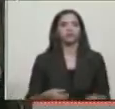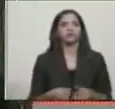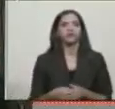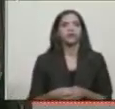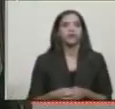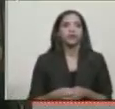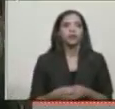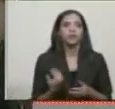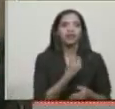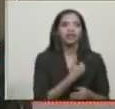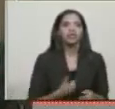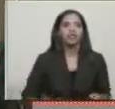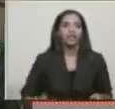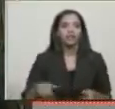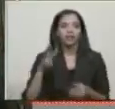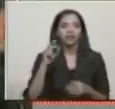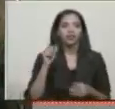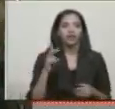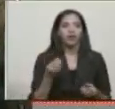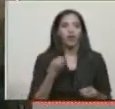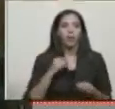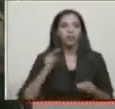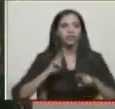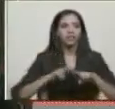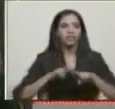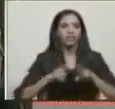presidente de BTV, dueño del maní, ¿cómo estás, negras?